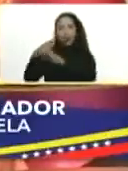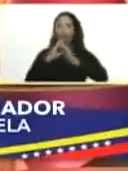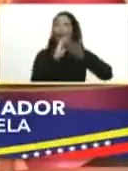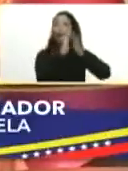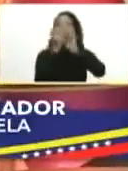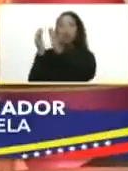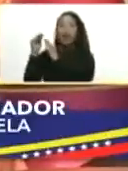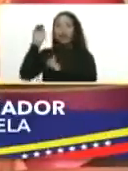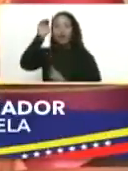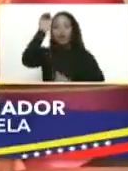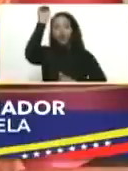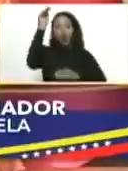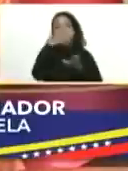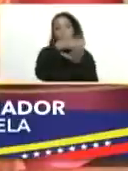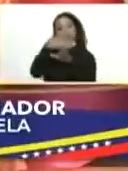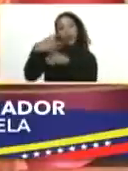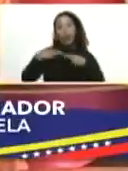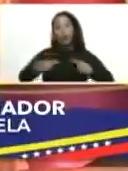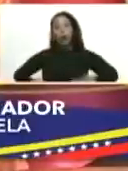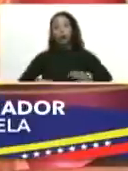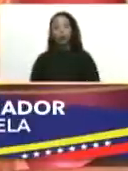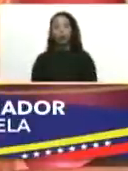de destino compartido de la humanidad,